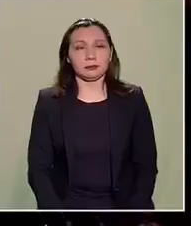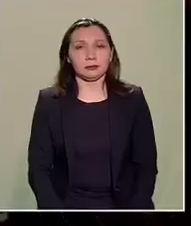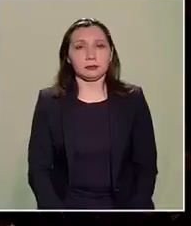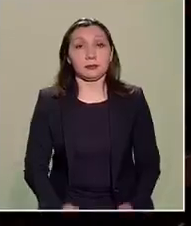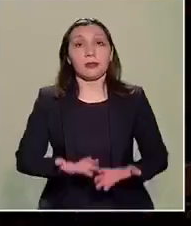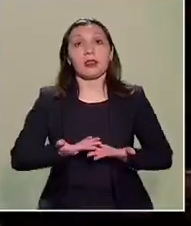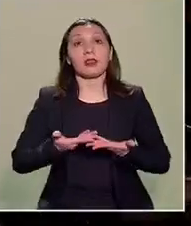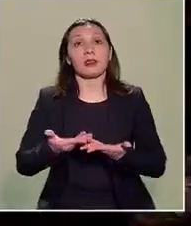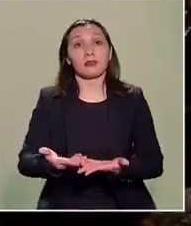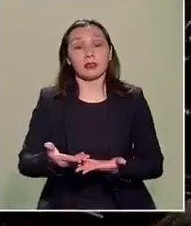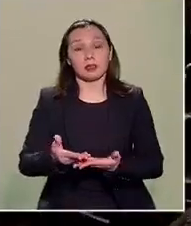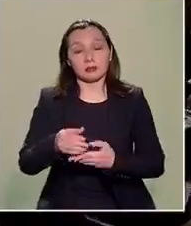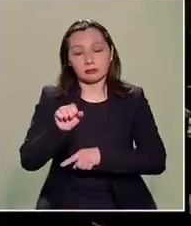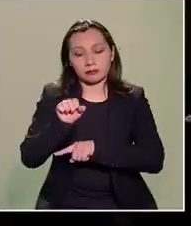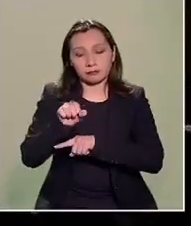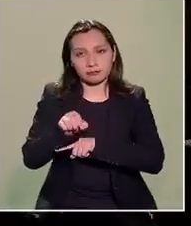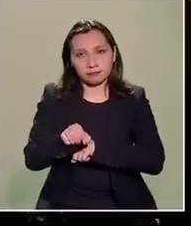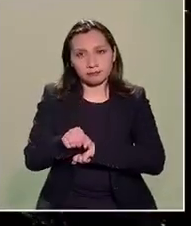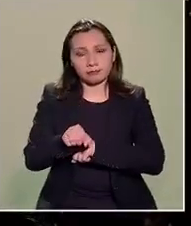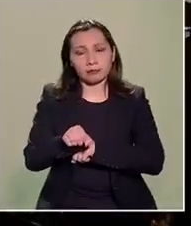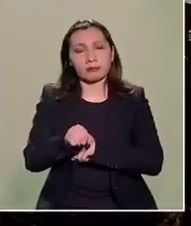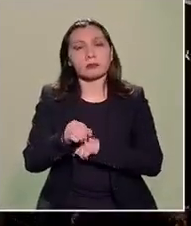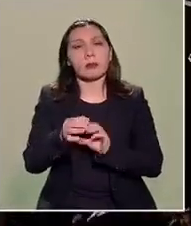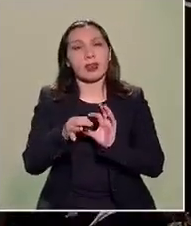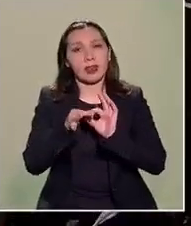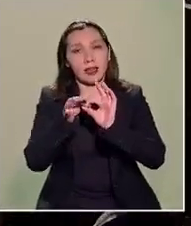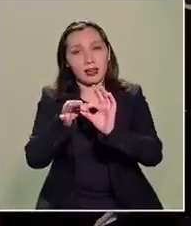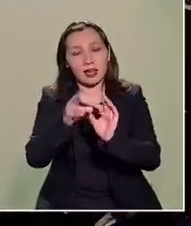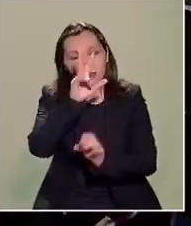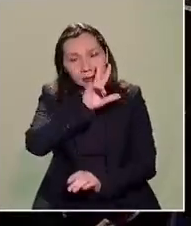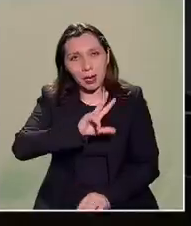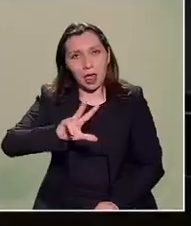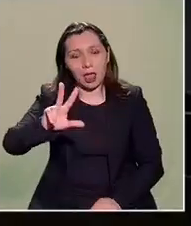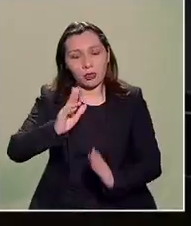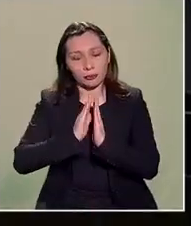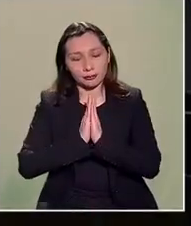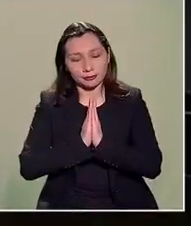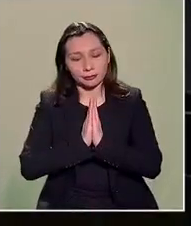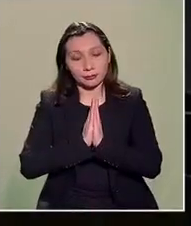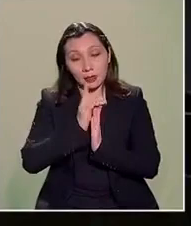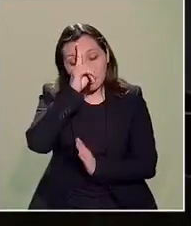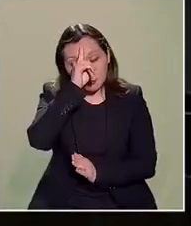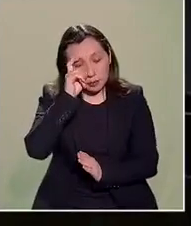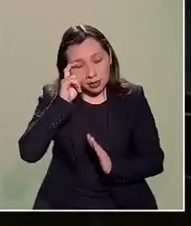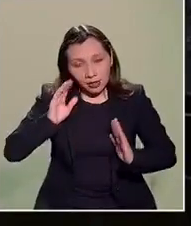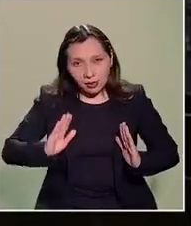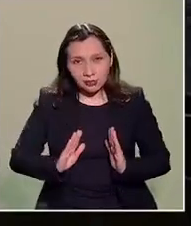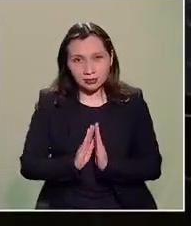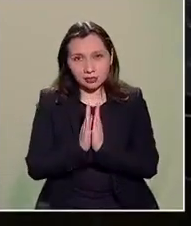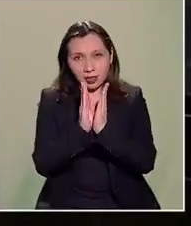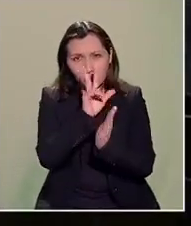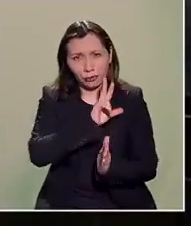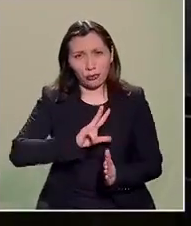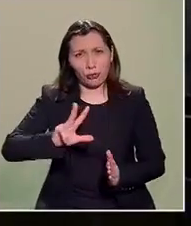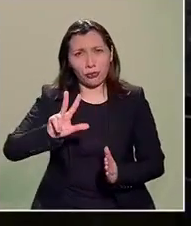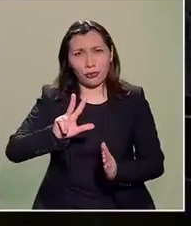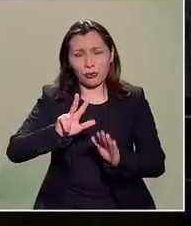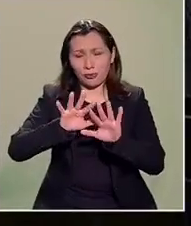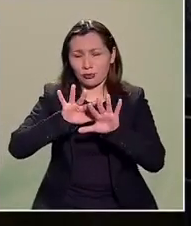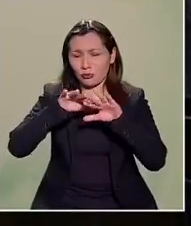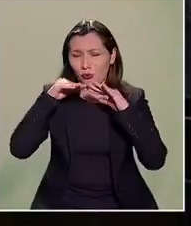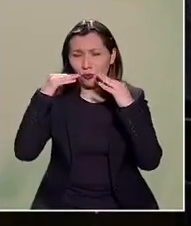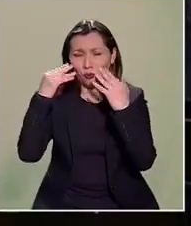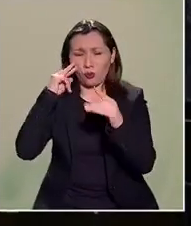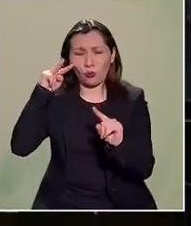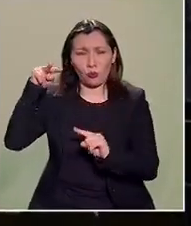le invito a inclinar vuestra servir para agradecer al señor padre santo o dios omnipotente